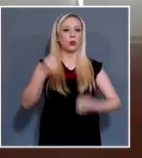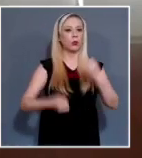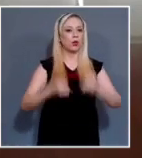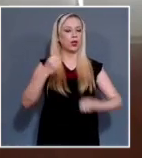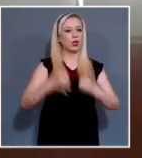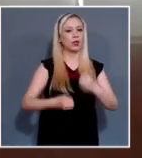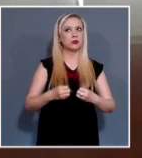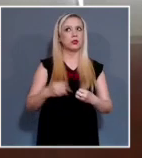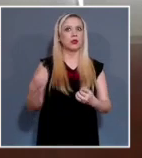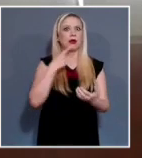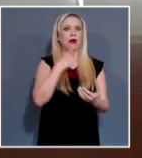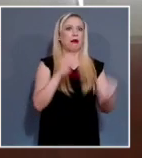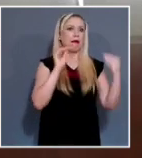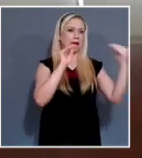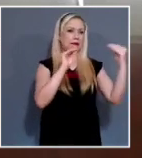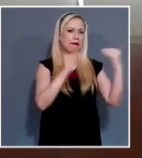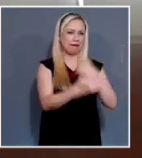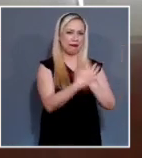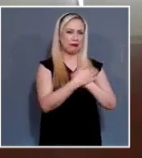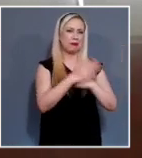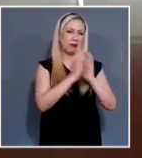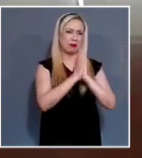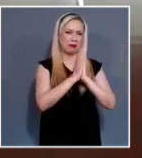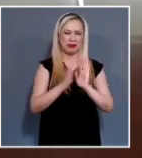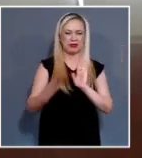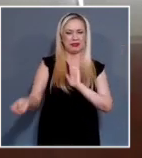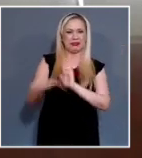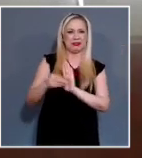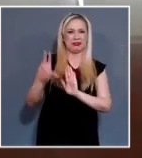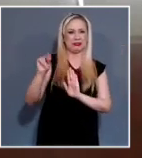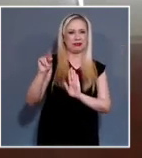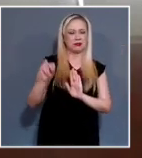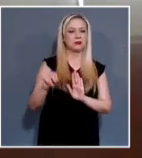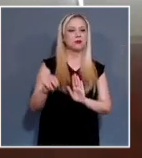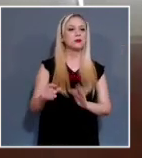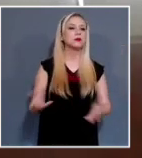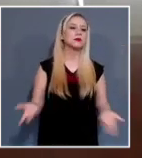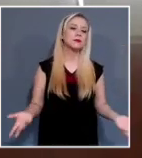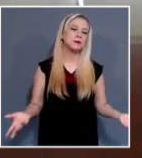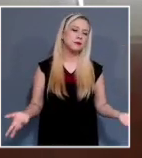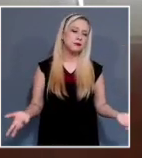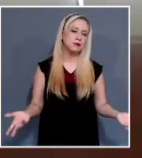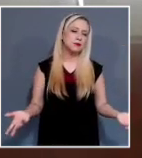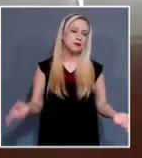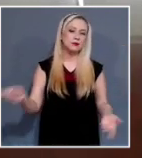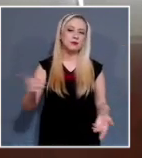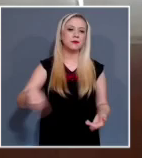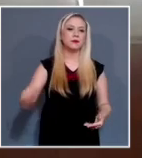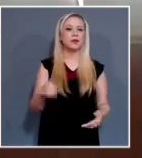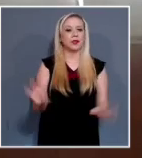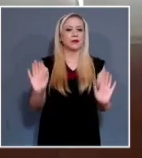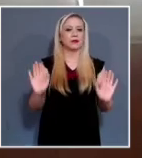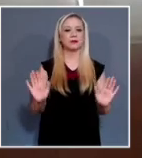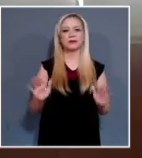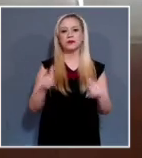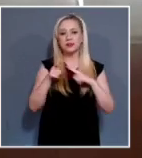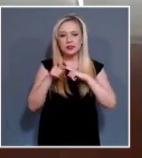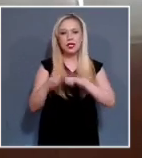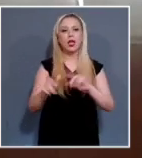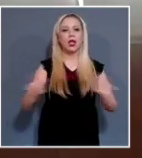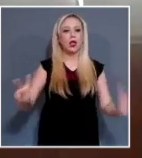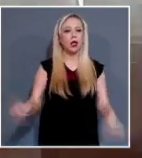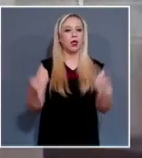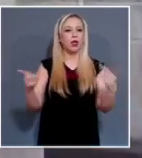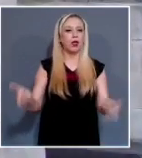Lays, pues ya cuenta con una suspensión que pues le favorece, ¿no? Para pues que no se le aplique